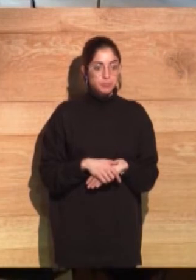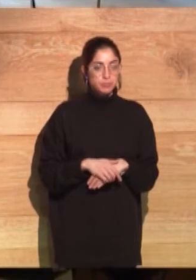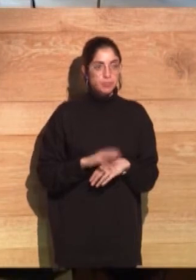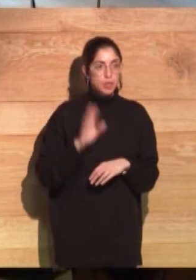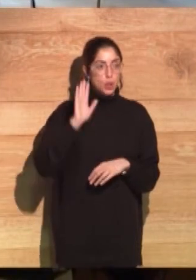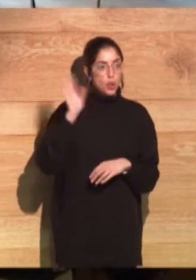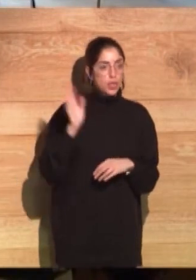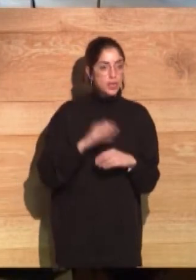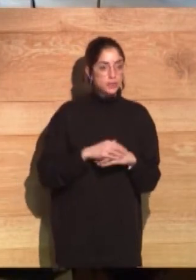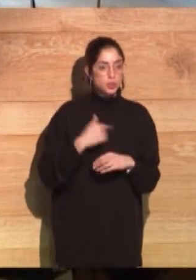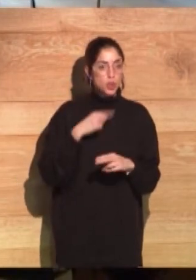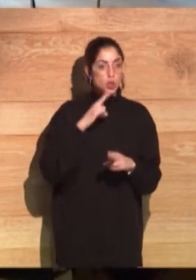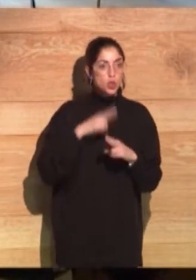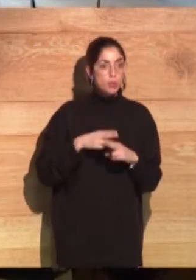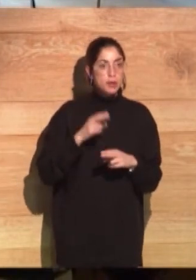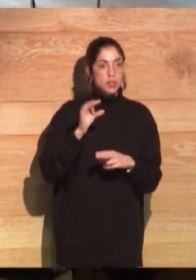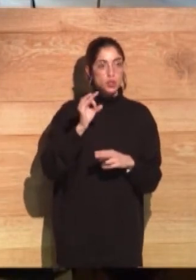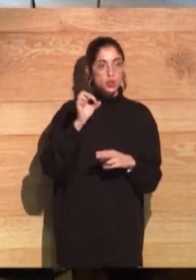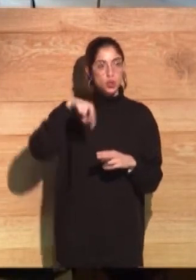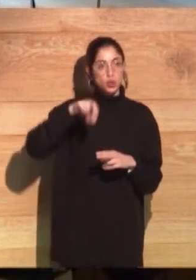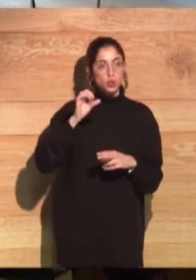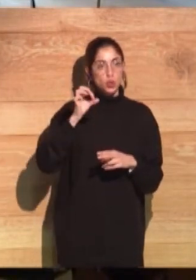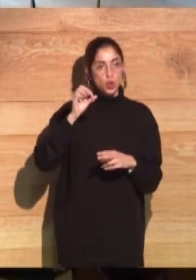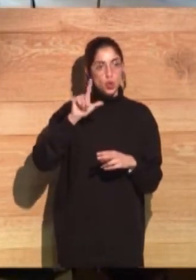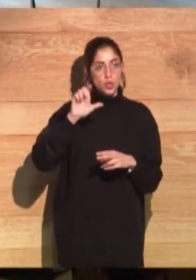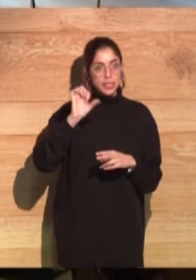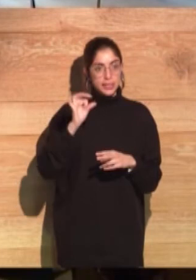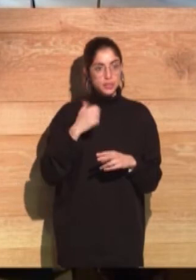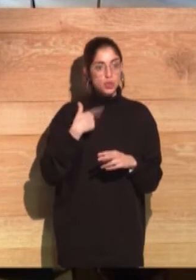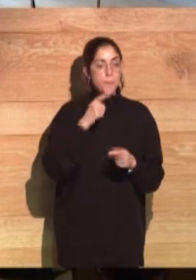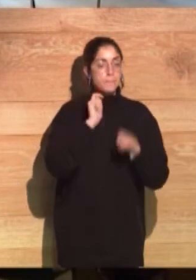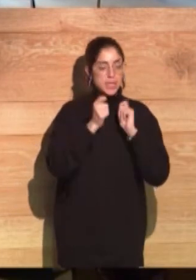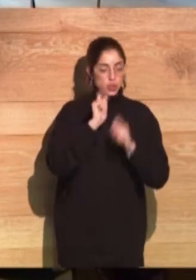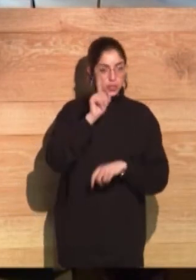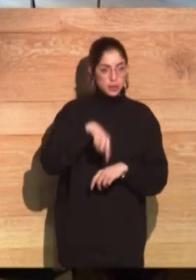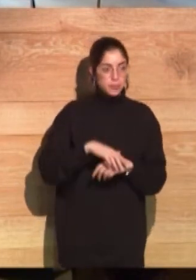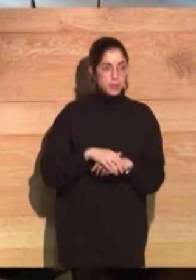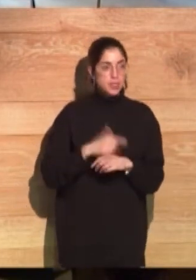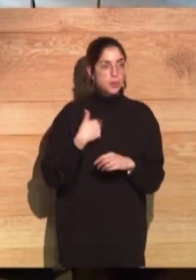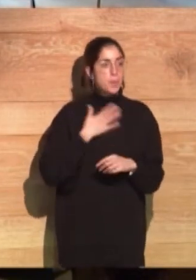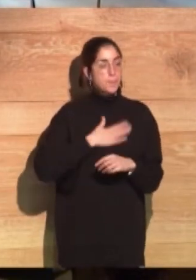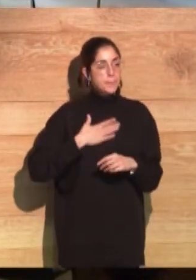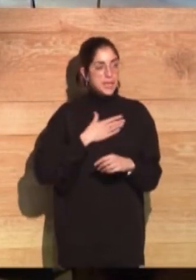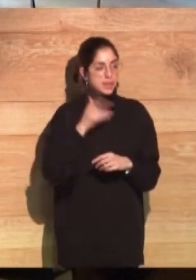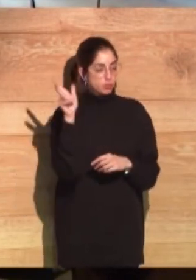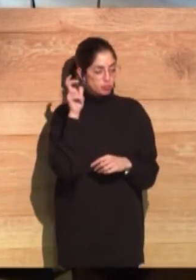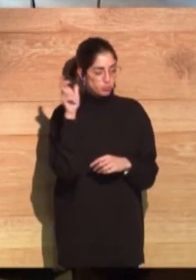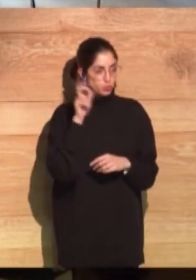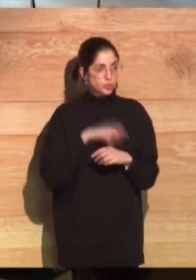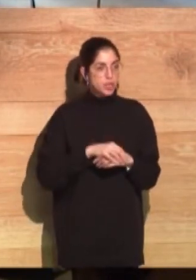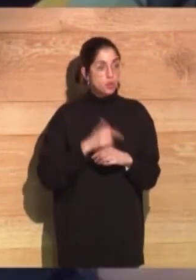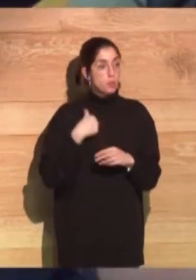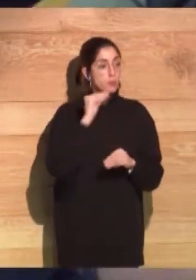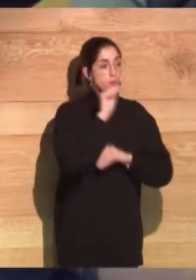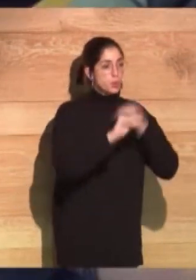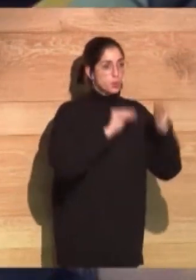Hola, mi nombre es Sonsoles, soy periodista también y un placer escucharla. Y mi pregunta es,